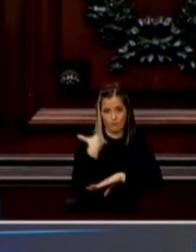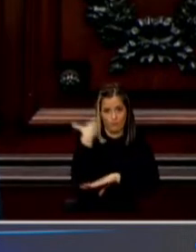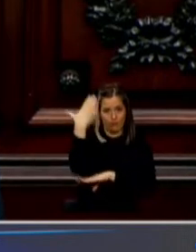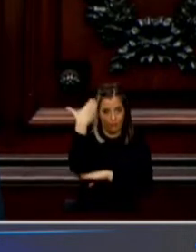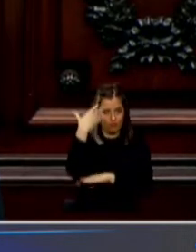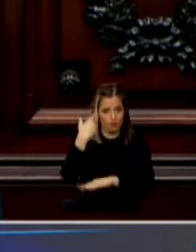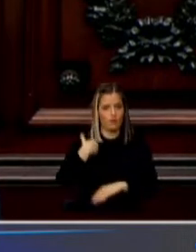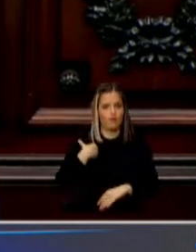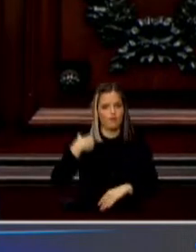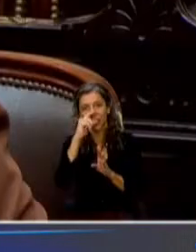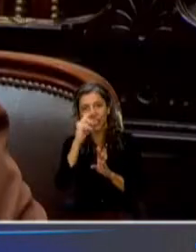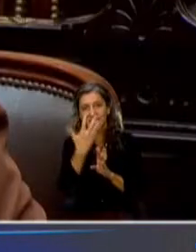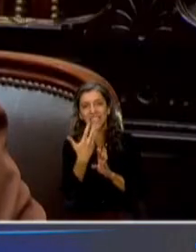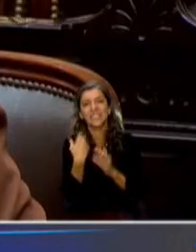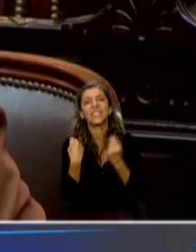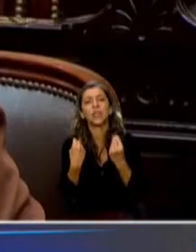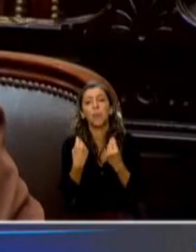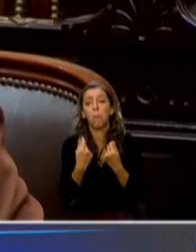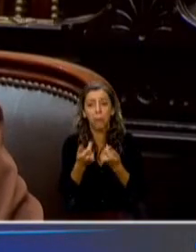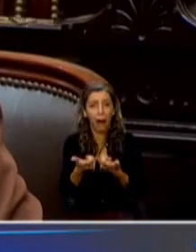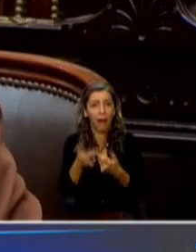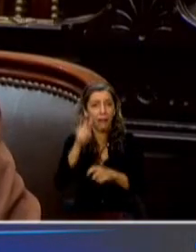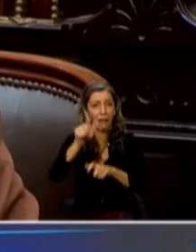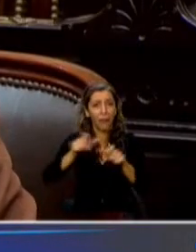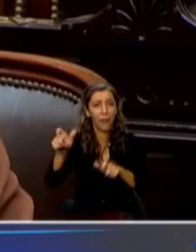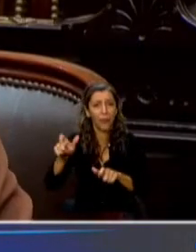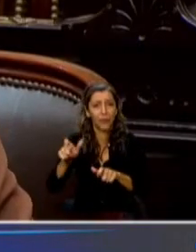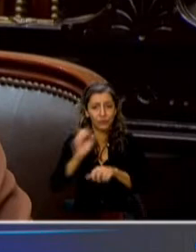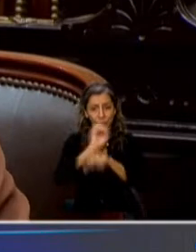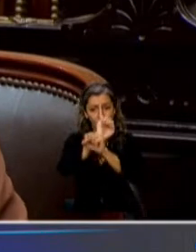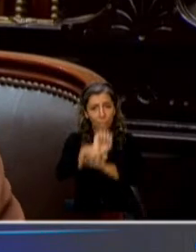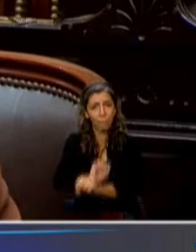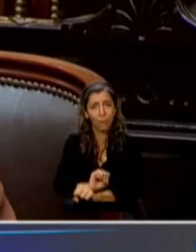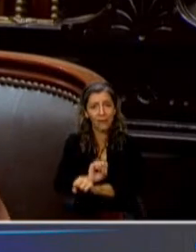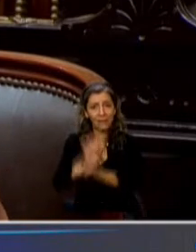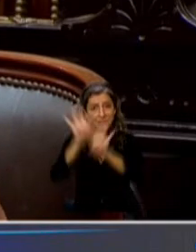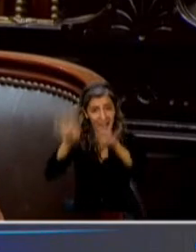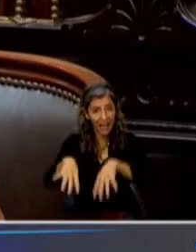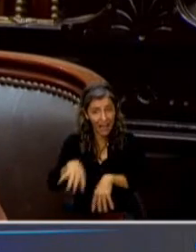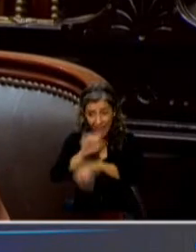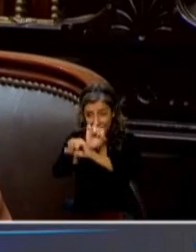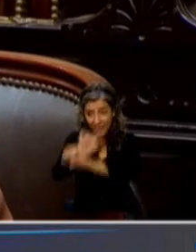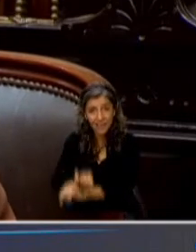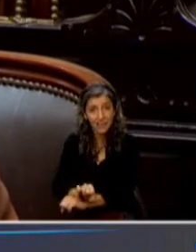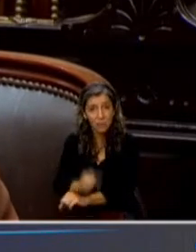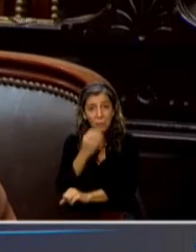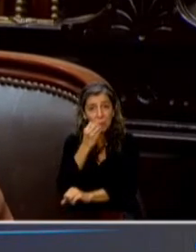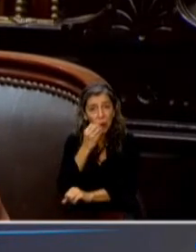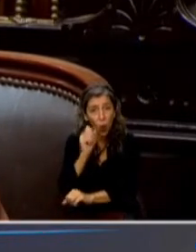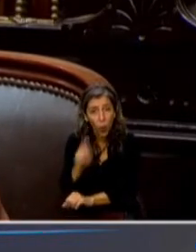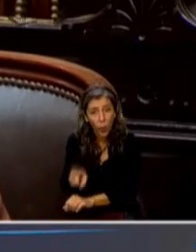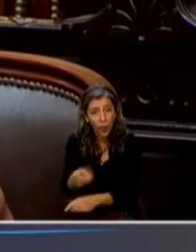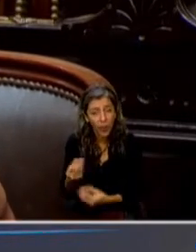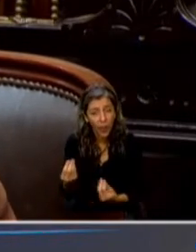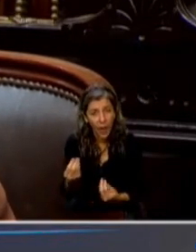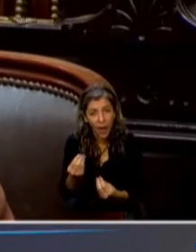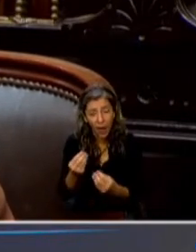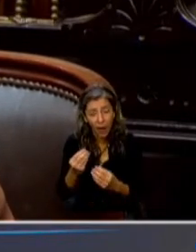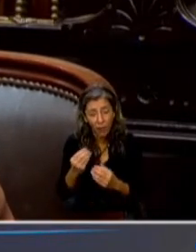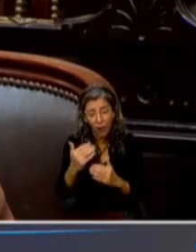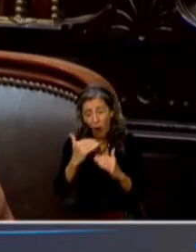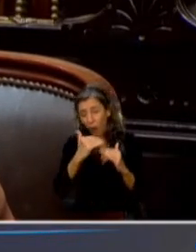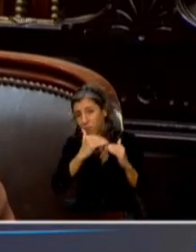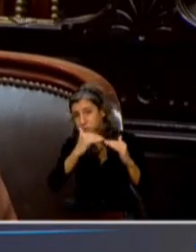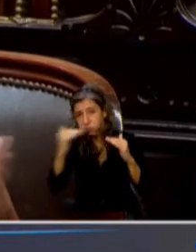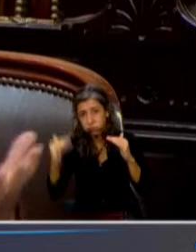Y después está todavía está anotado Claudio Lozano. Eso, todos se olvidan de Claudio Lozano. Bueno, Agustín Rossi, están anotados.